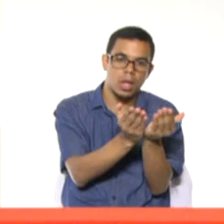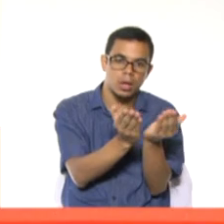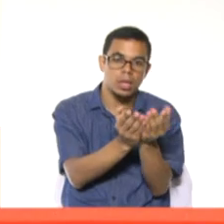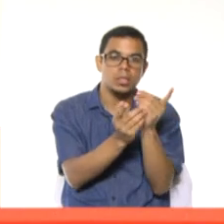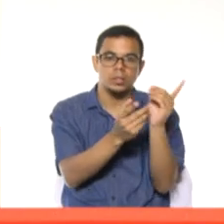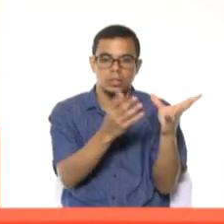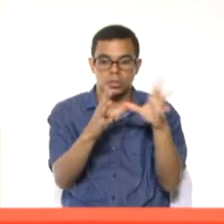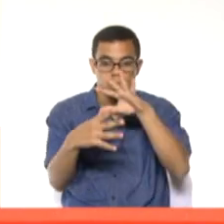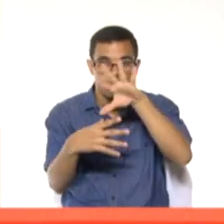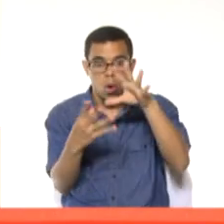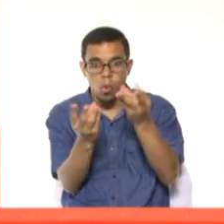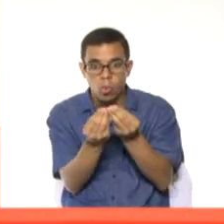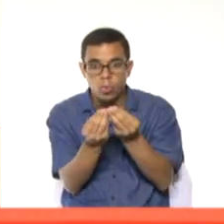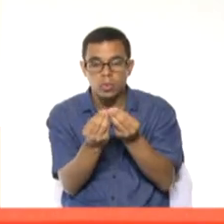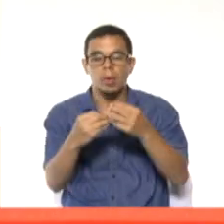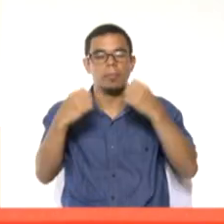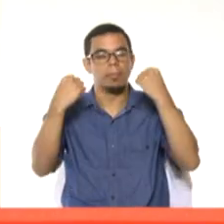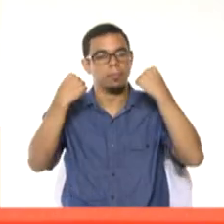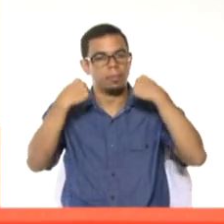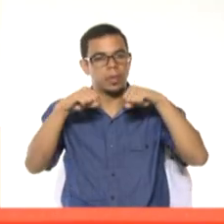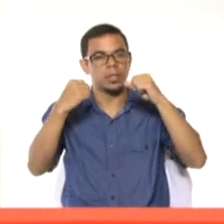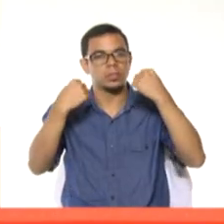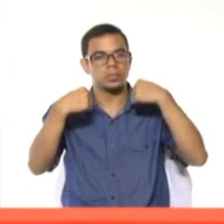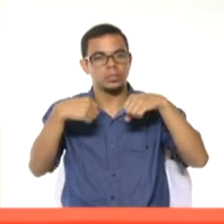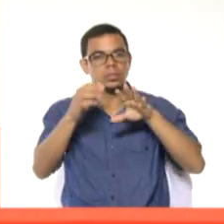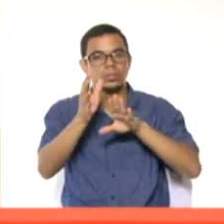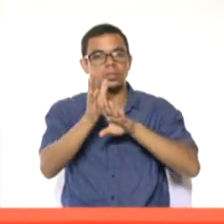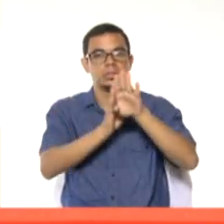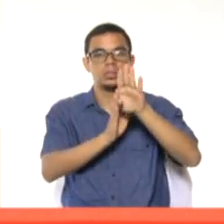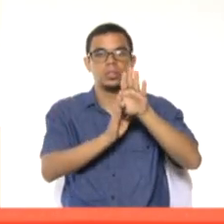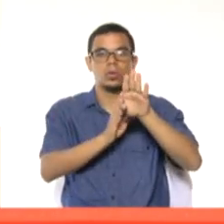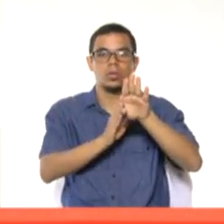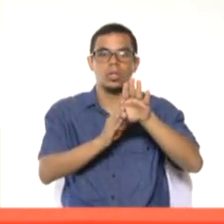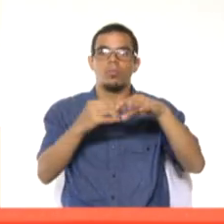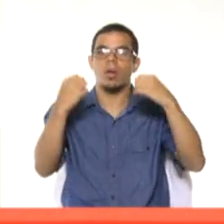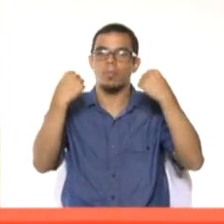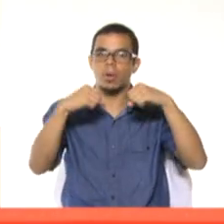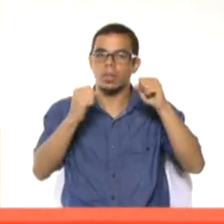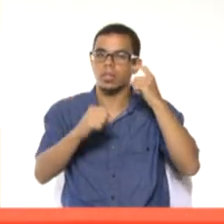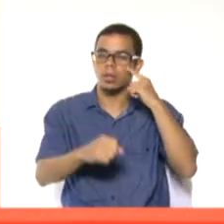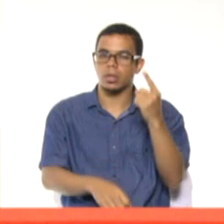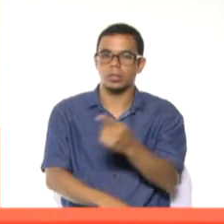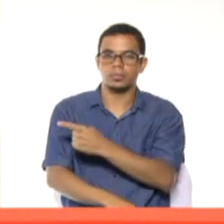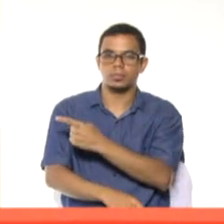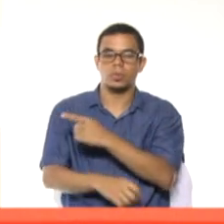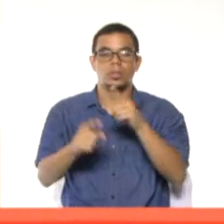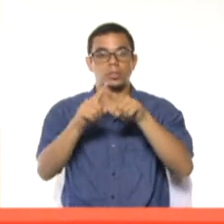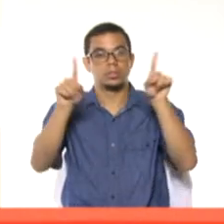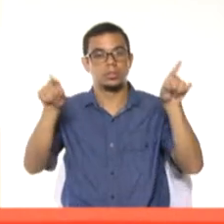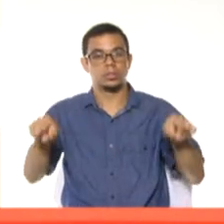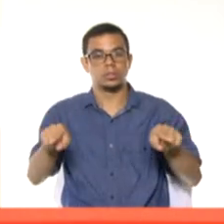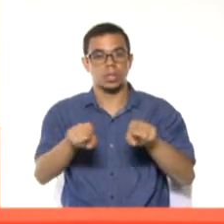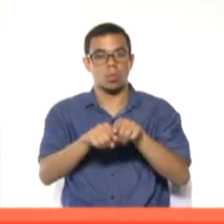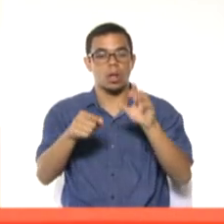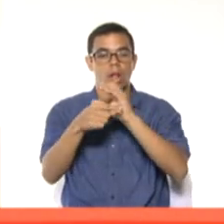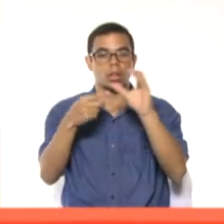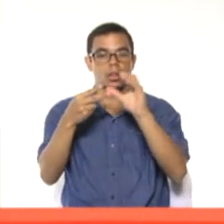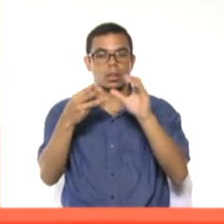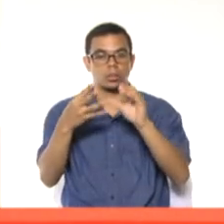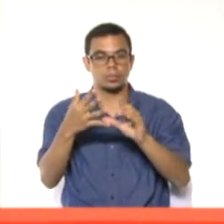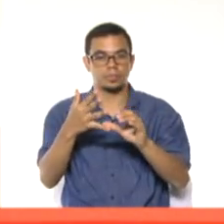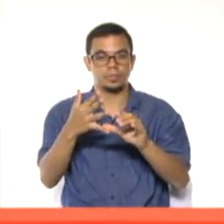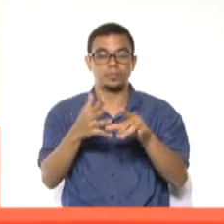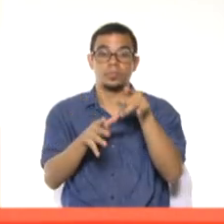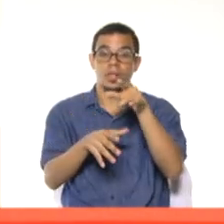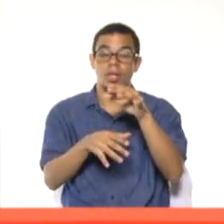ustedes ejerciten o practiquen este pequeño recurso que es sencillo, lo podemos encontrar en